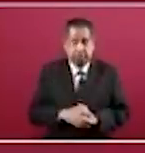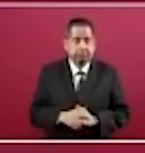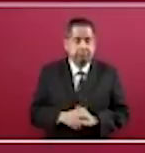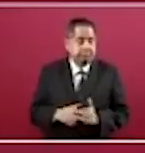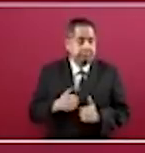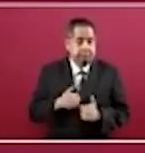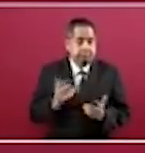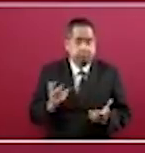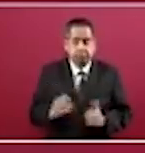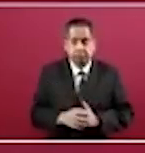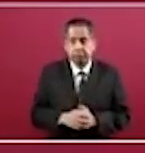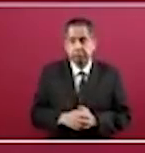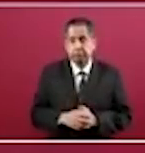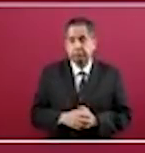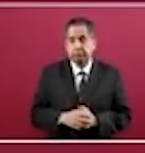sí, como